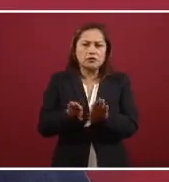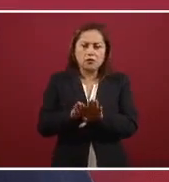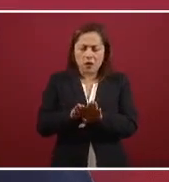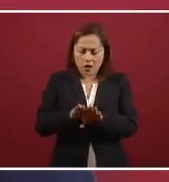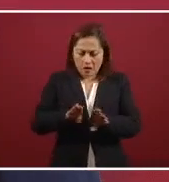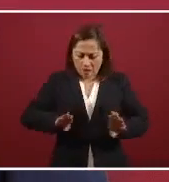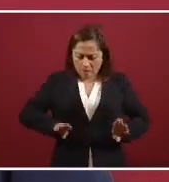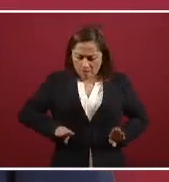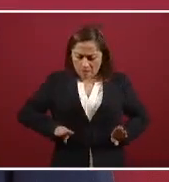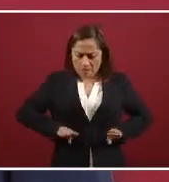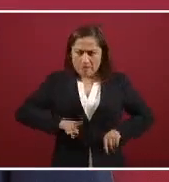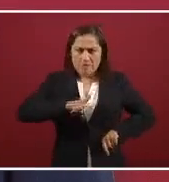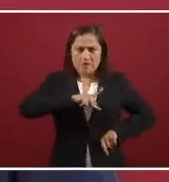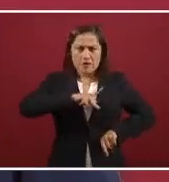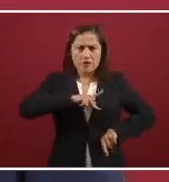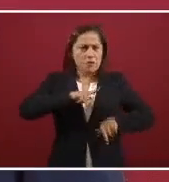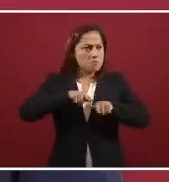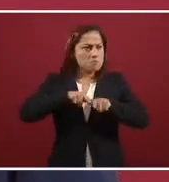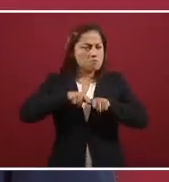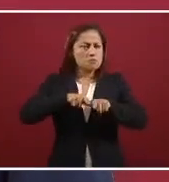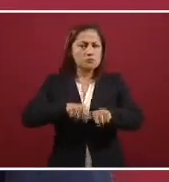No quieren que cambie